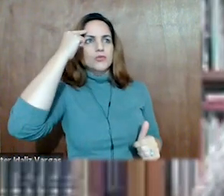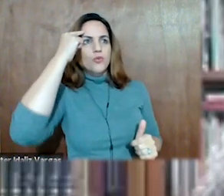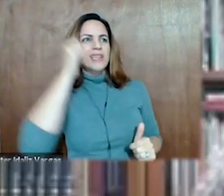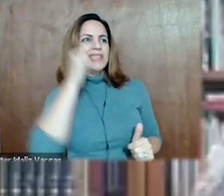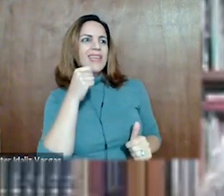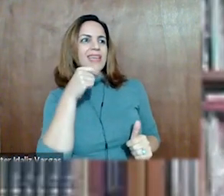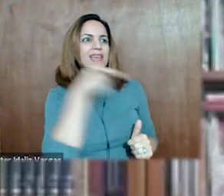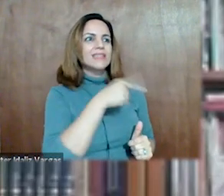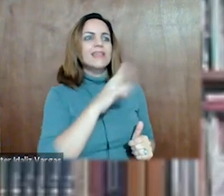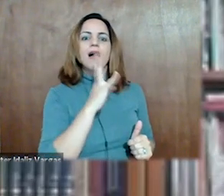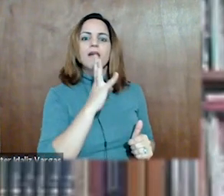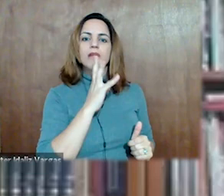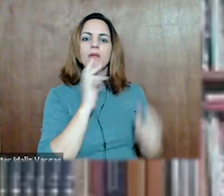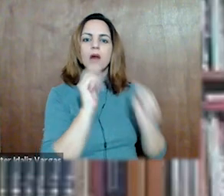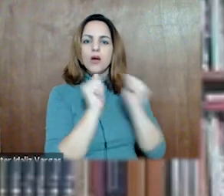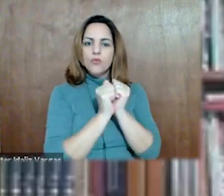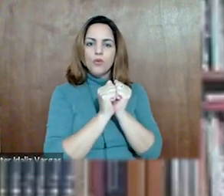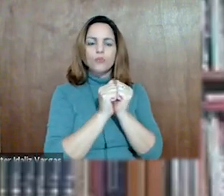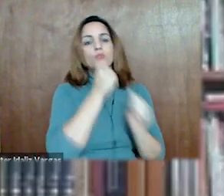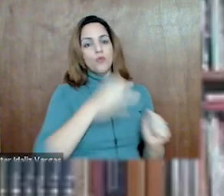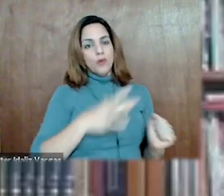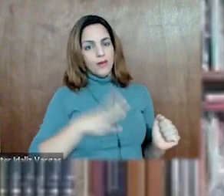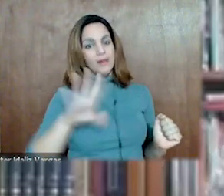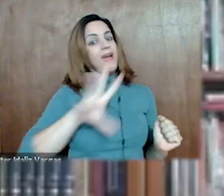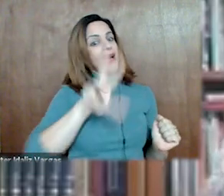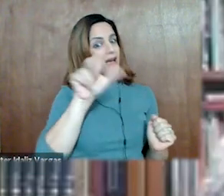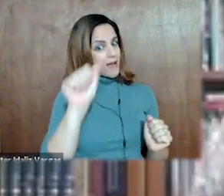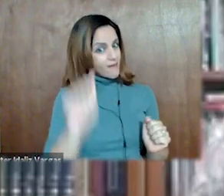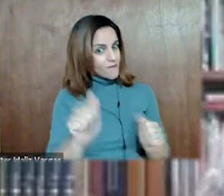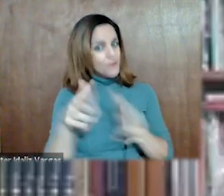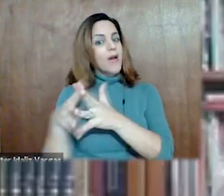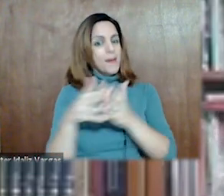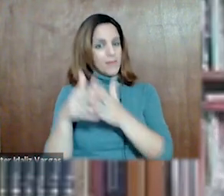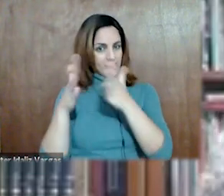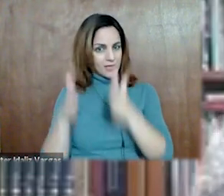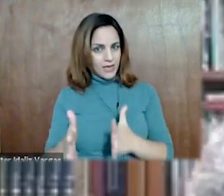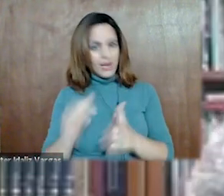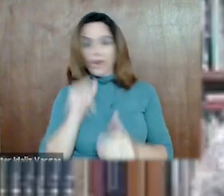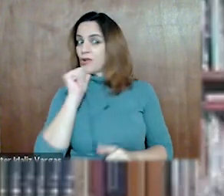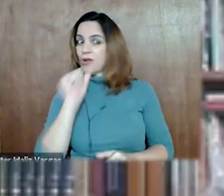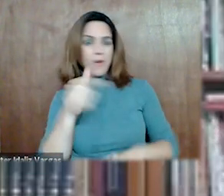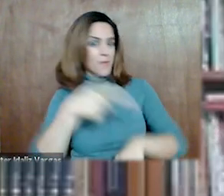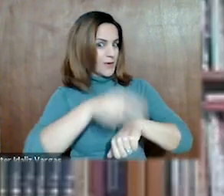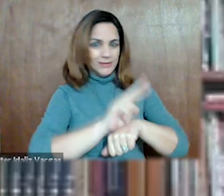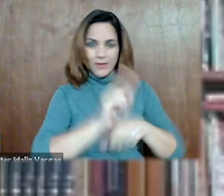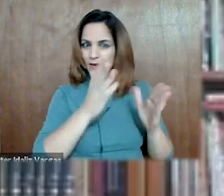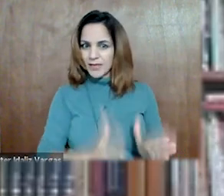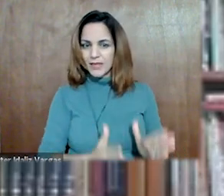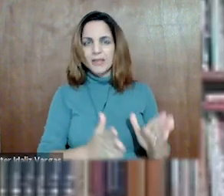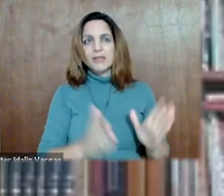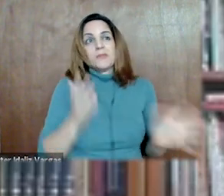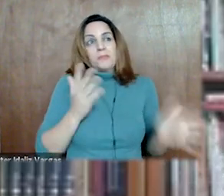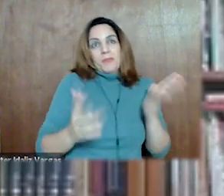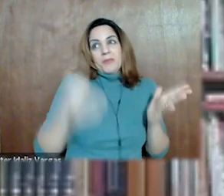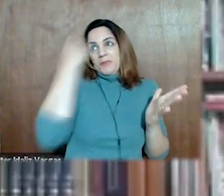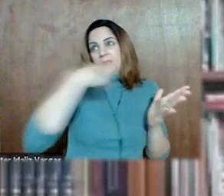una mujer afroamericana, no necesariamente afropuertorriqueña. Y las personas afropuertorriqueñas, afrolatinas,